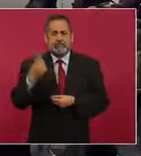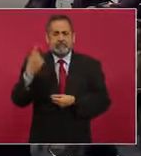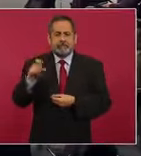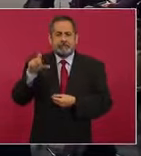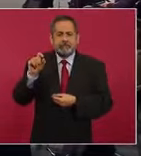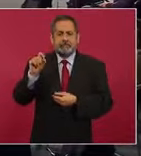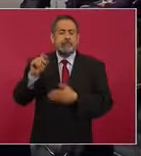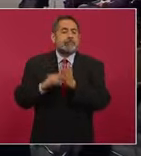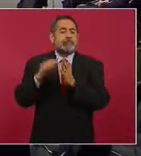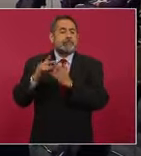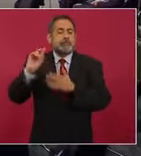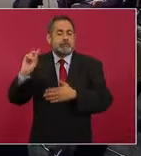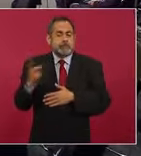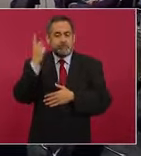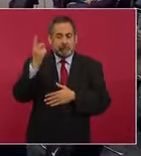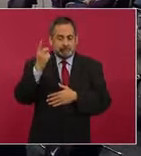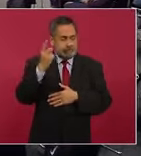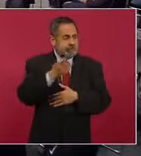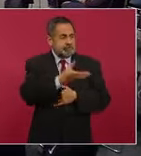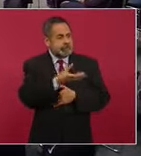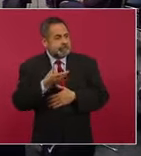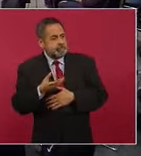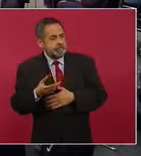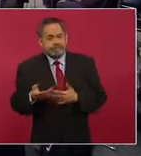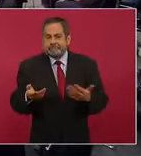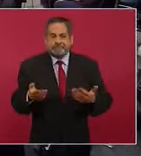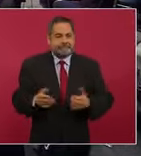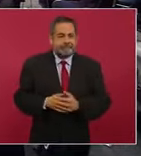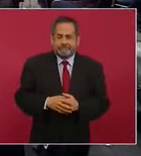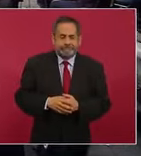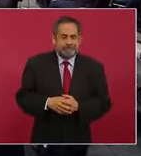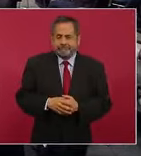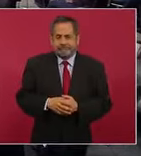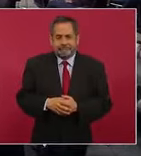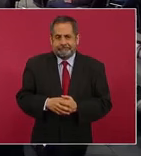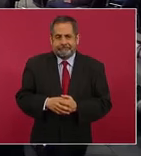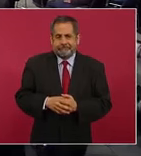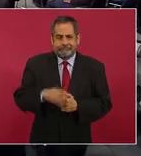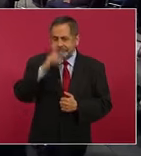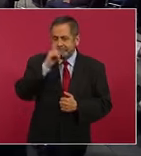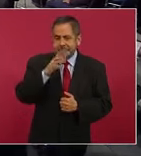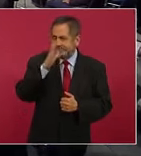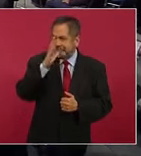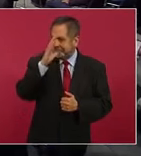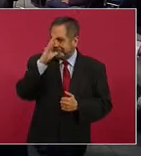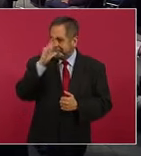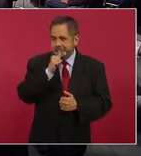millones de dólares, pero no fue posible